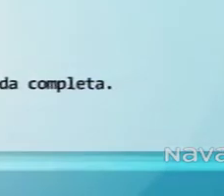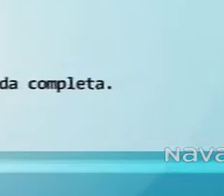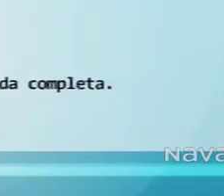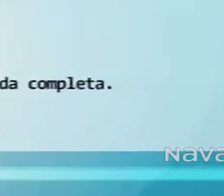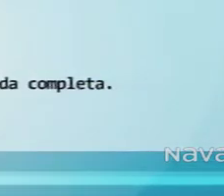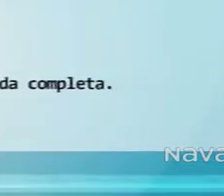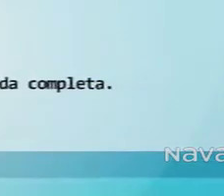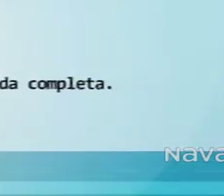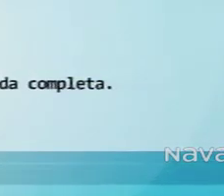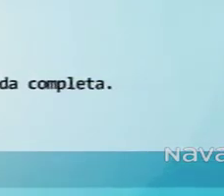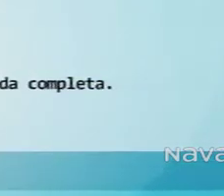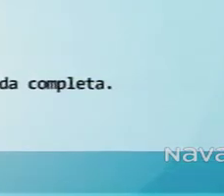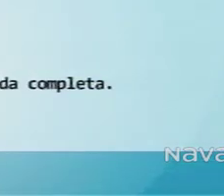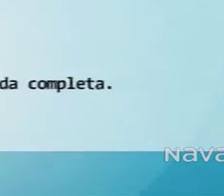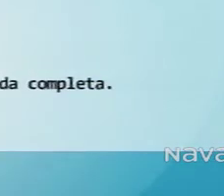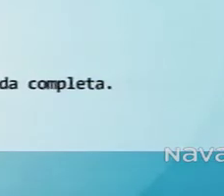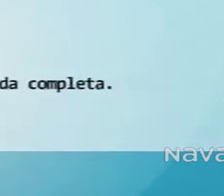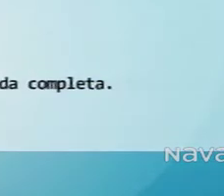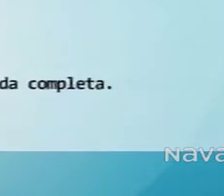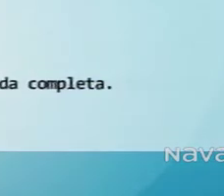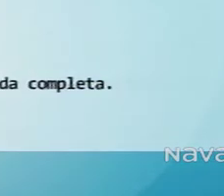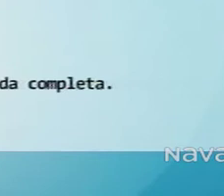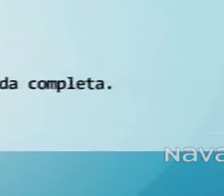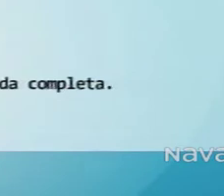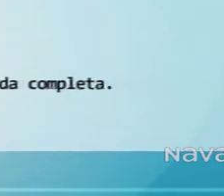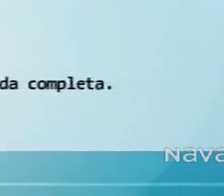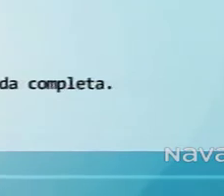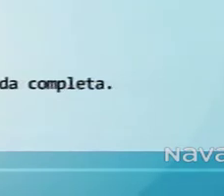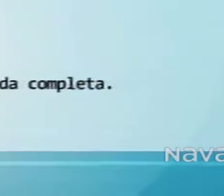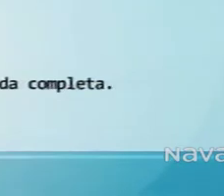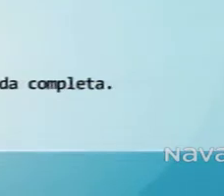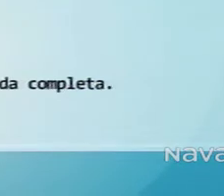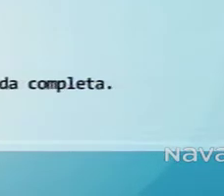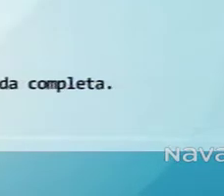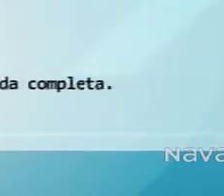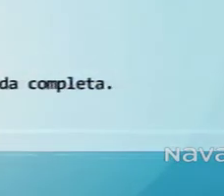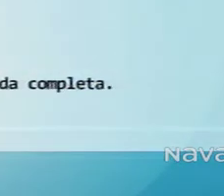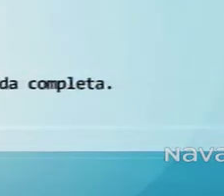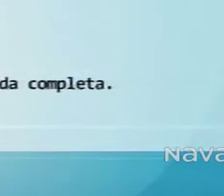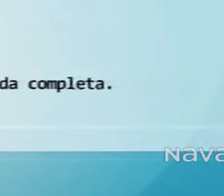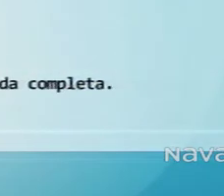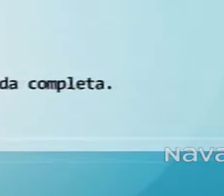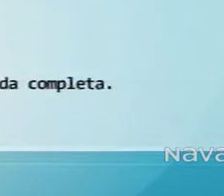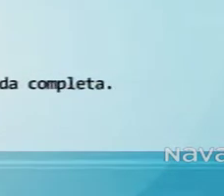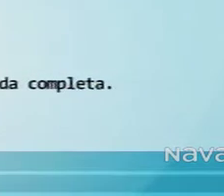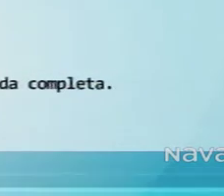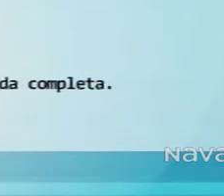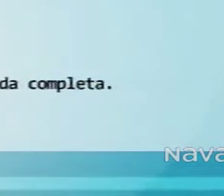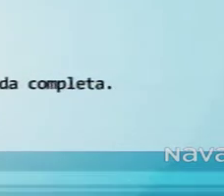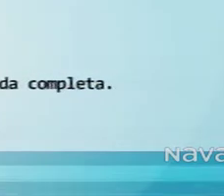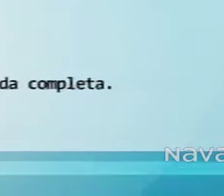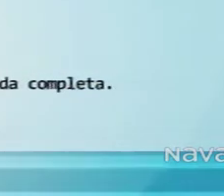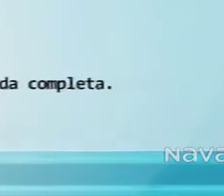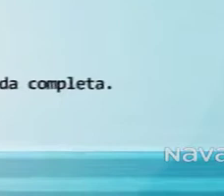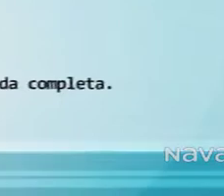requiere además disponer de vehículo propio. La empresa ofrece un contrato temporal a jornada completa. Puedes inscribirte en info